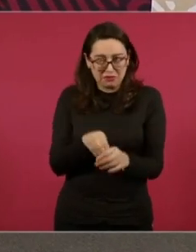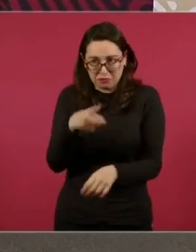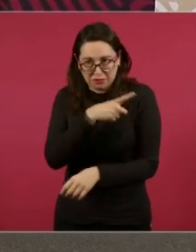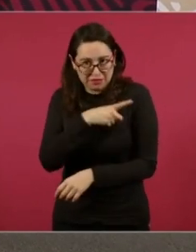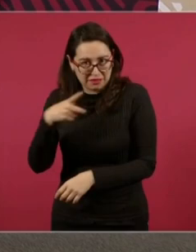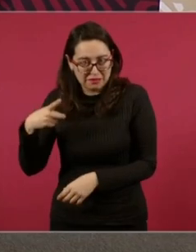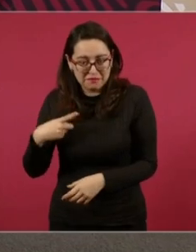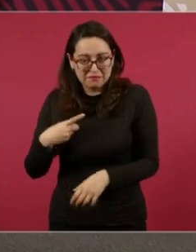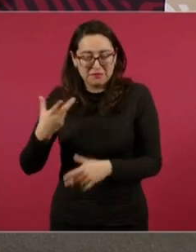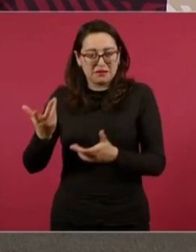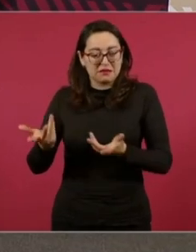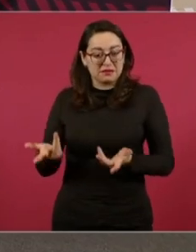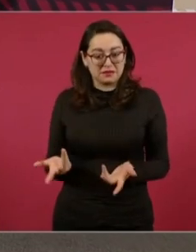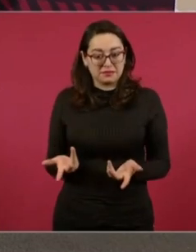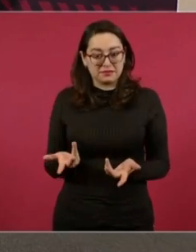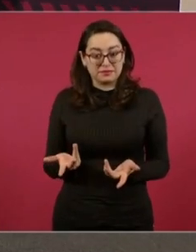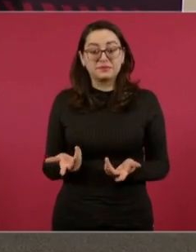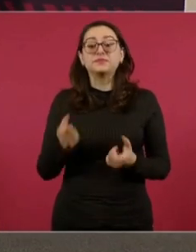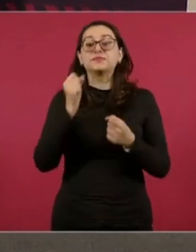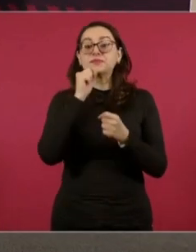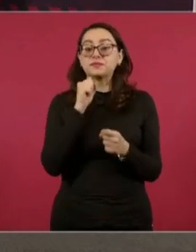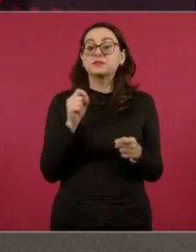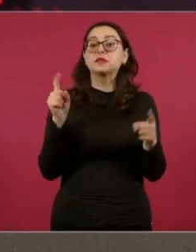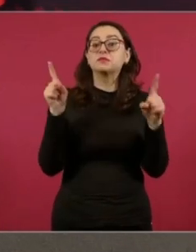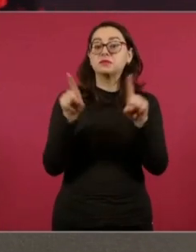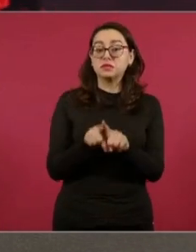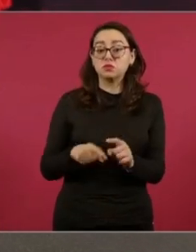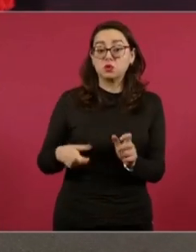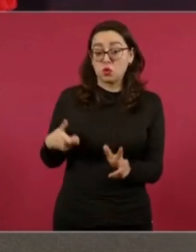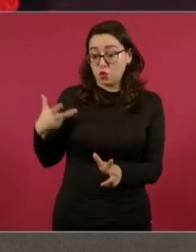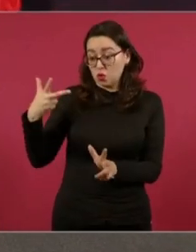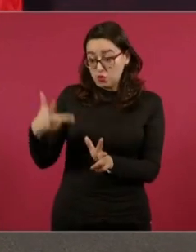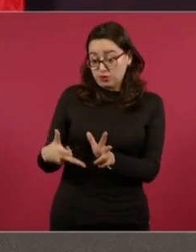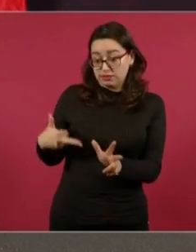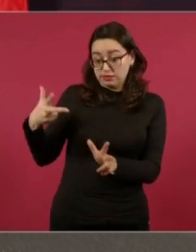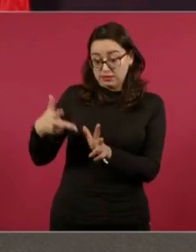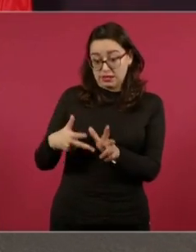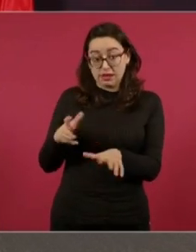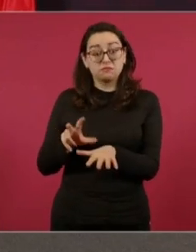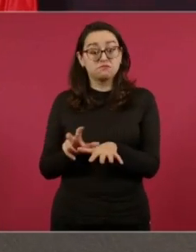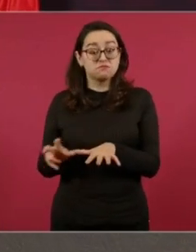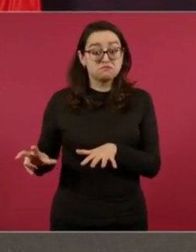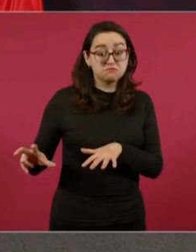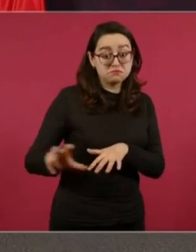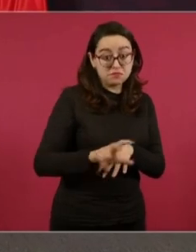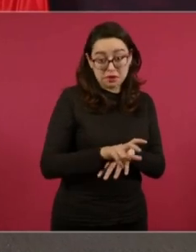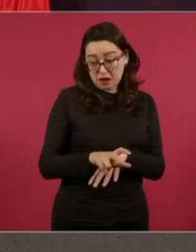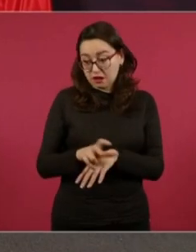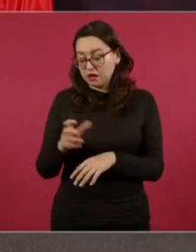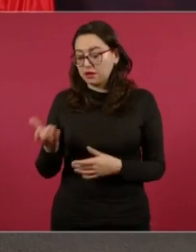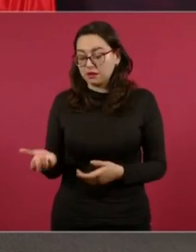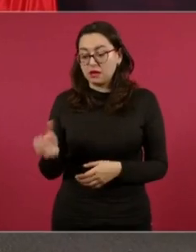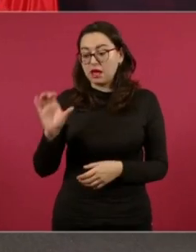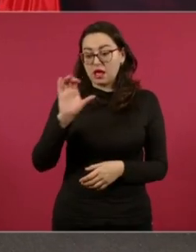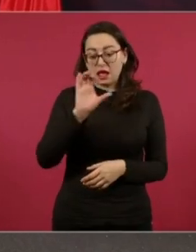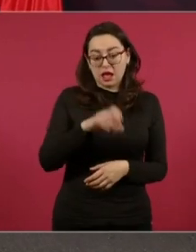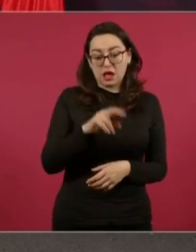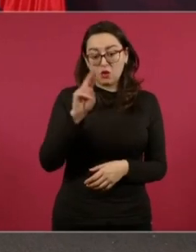de Cancún a Palenque, necesitamos que estén las